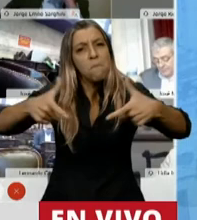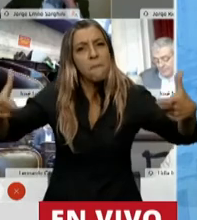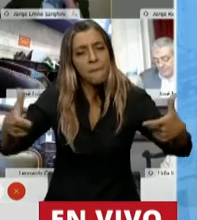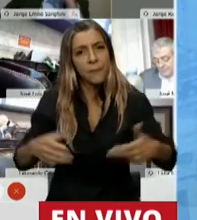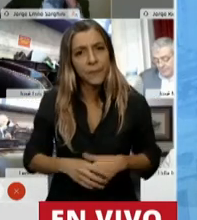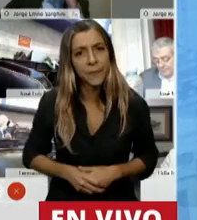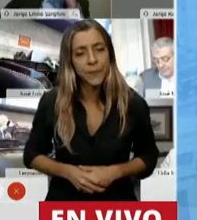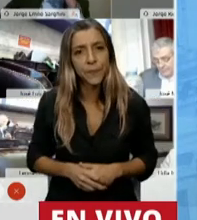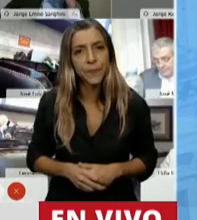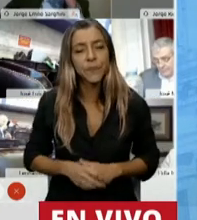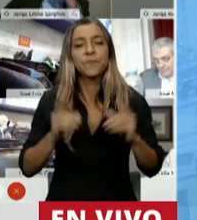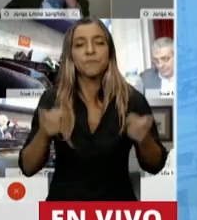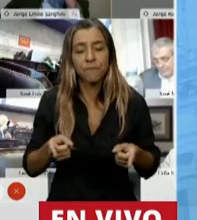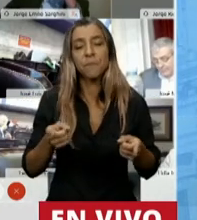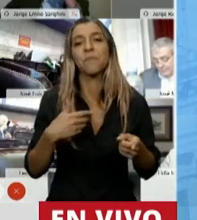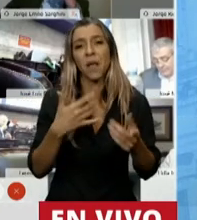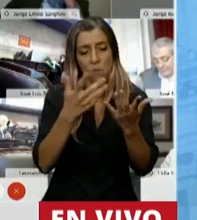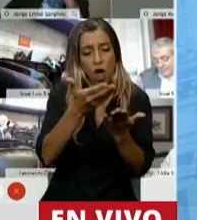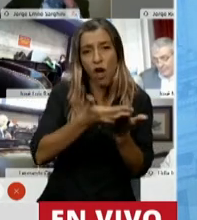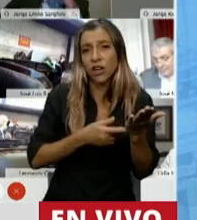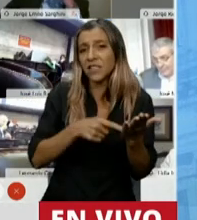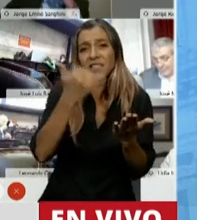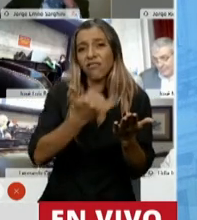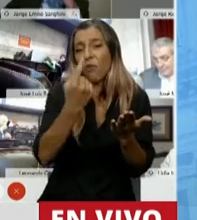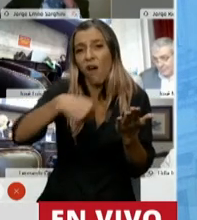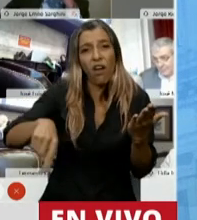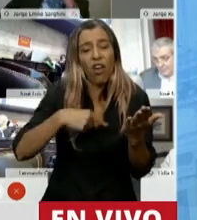en análisis tiene vicios